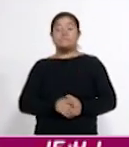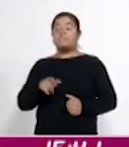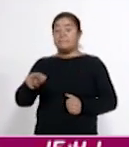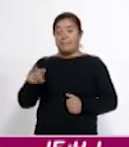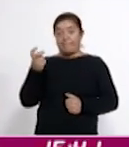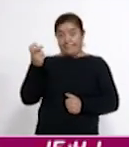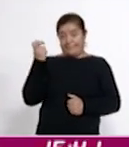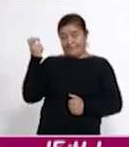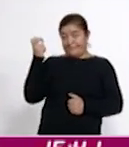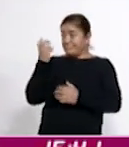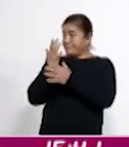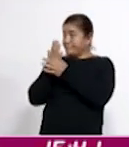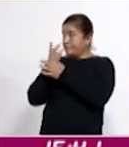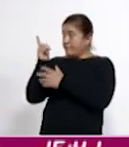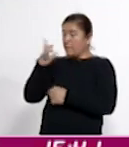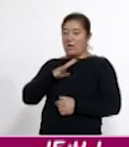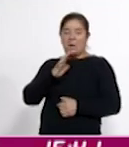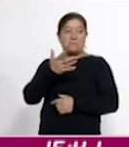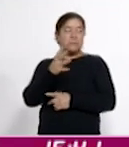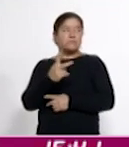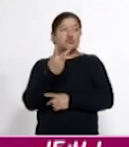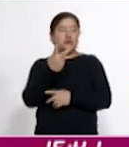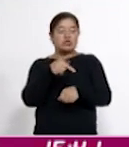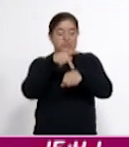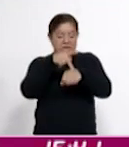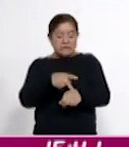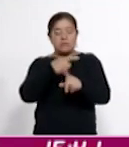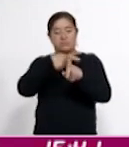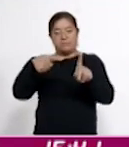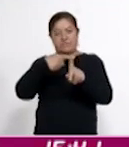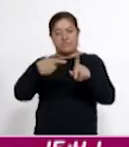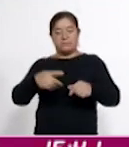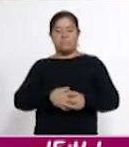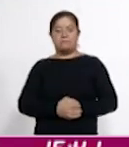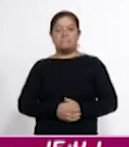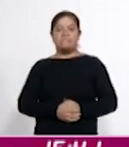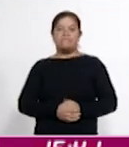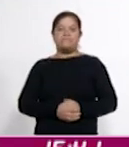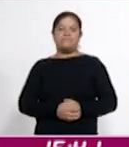aquí tiene aproximadamente unos 2 kilos y medio.